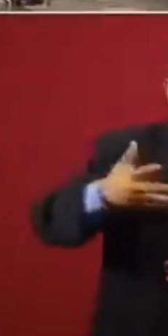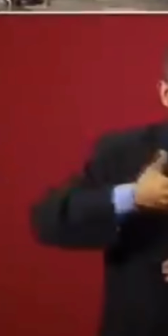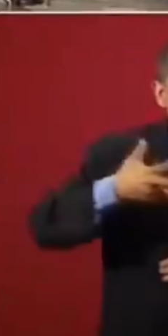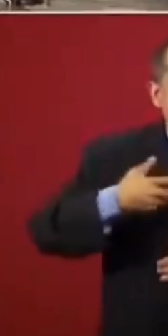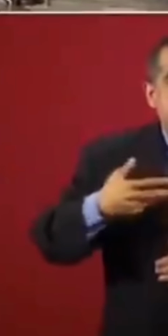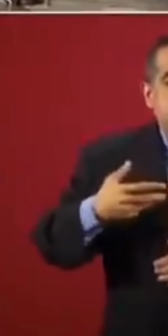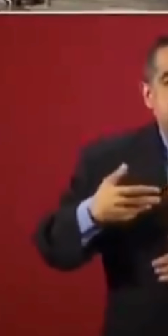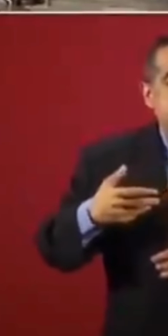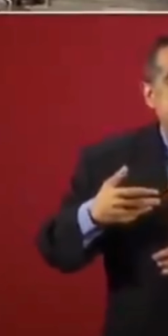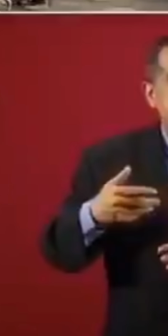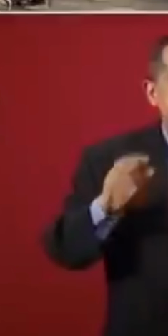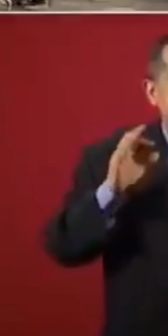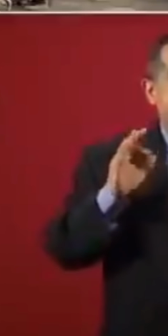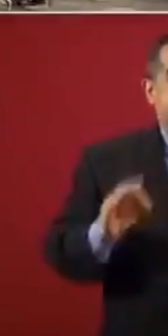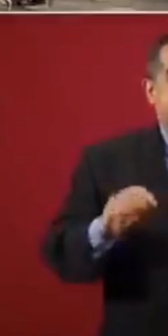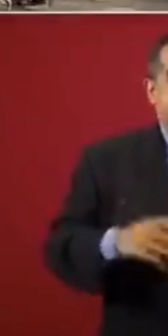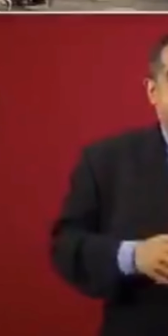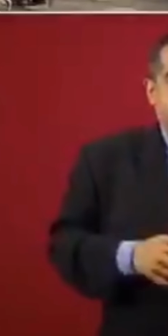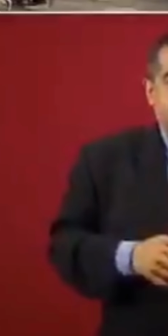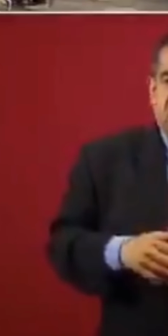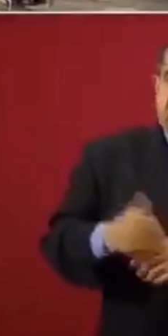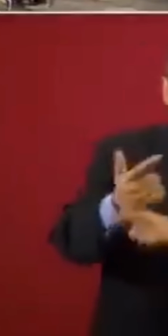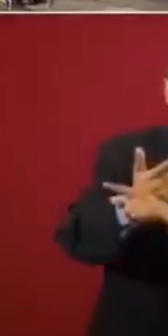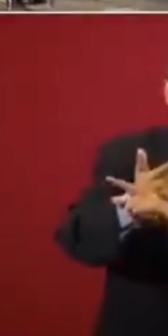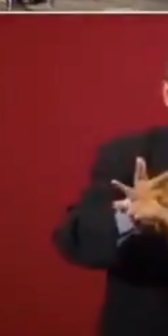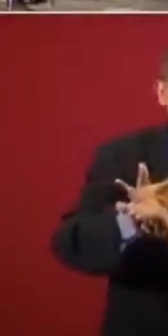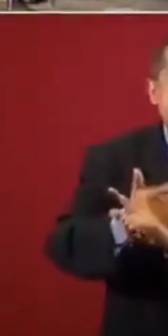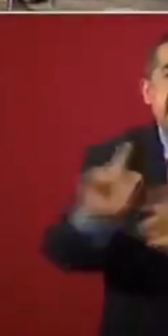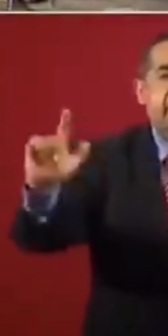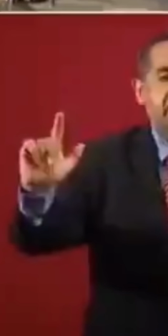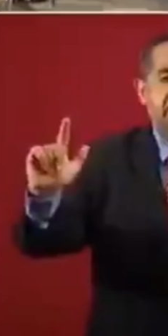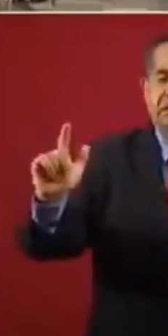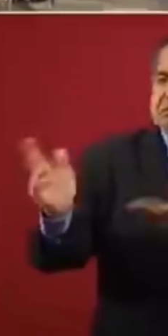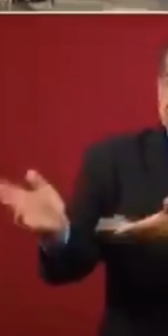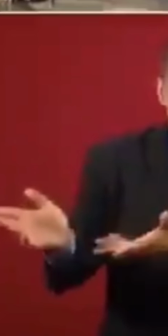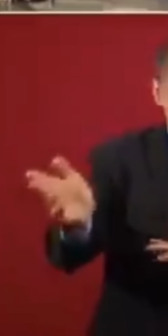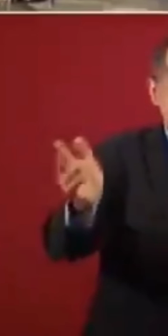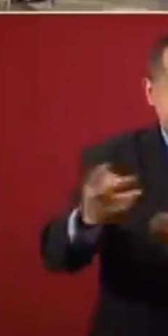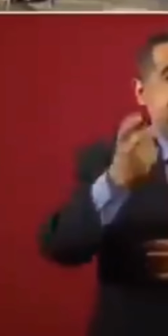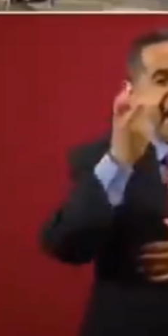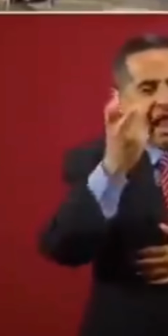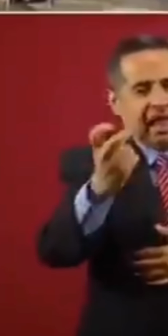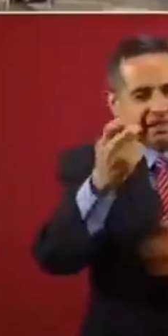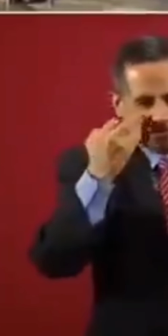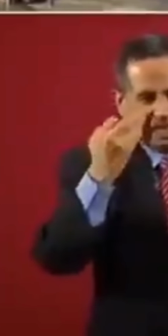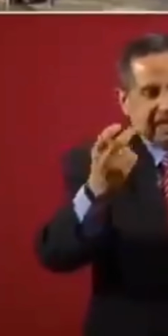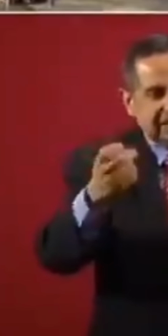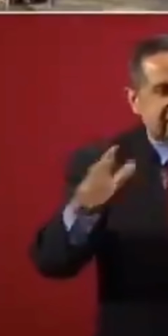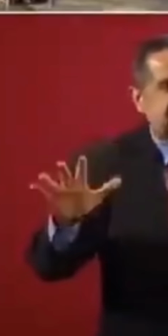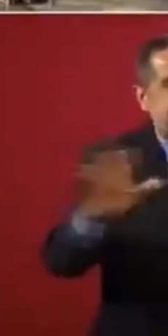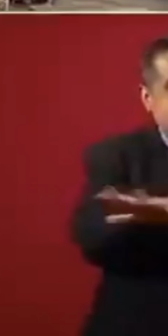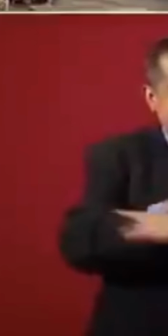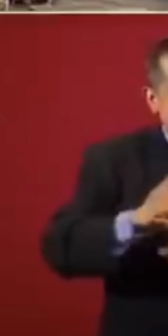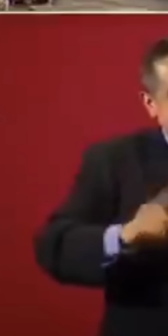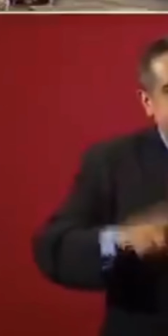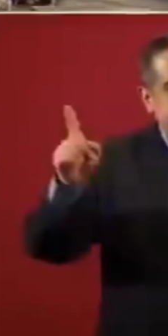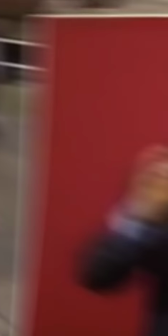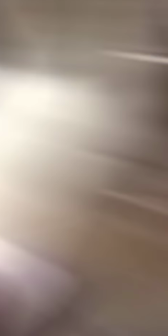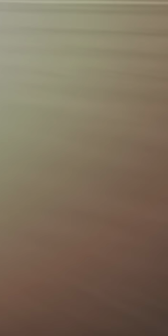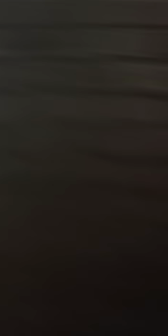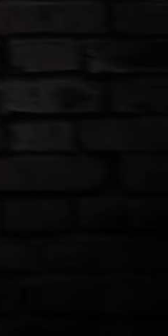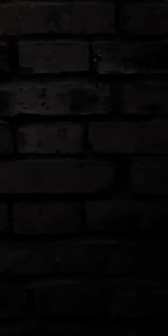la arrogancia de sentirse libres. Este es el cambio, esta es la transformación.